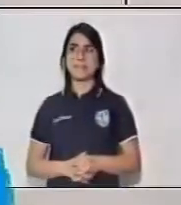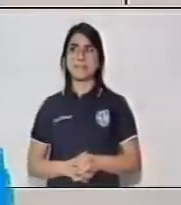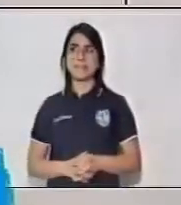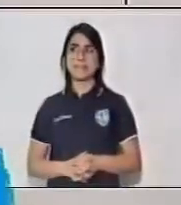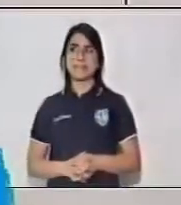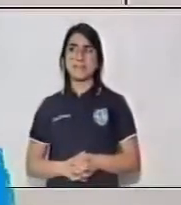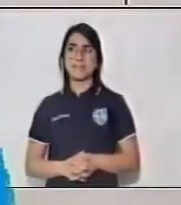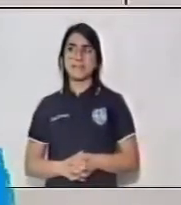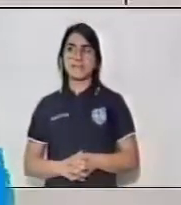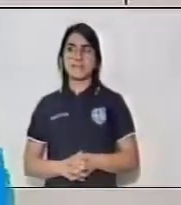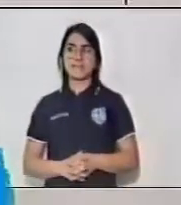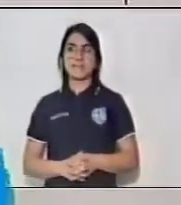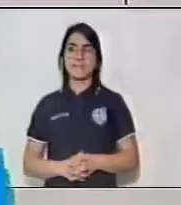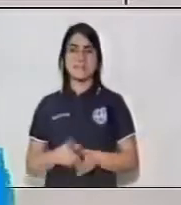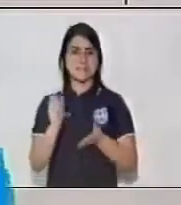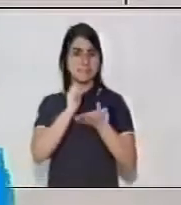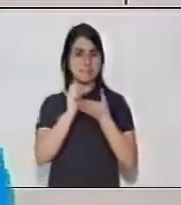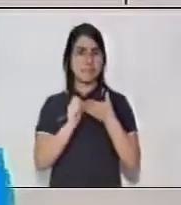1/3.